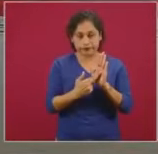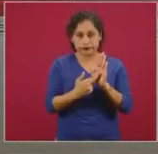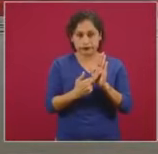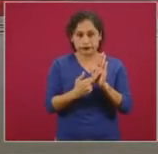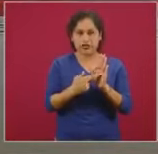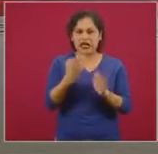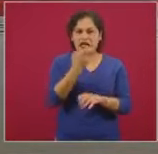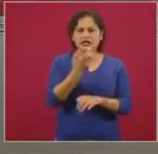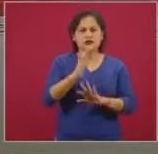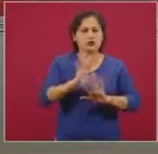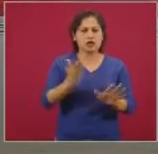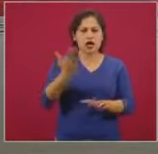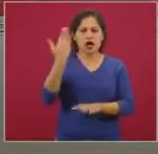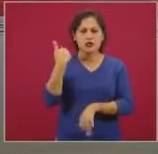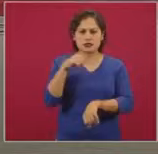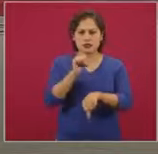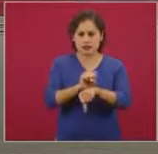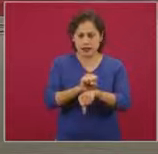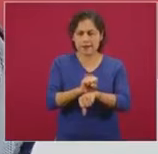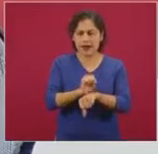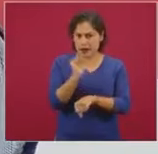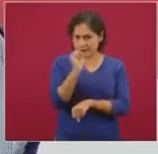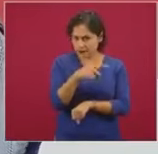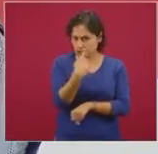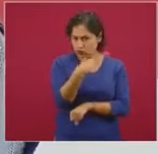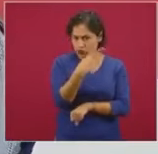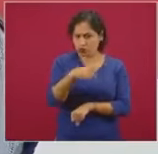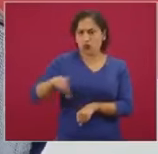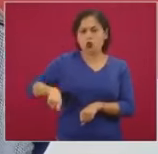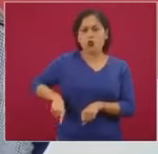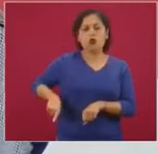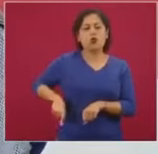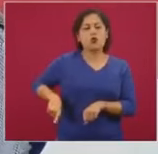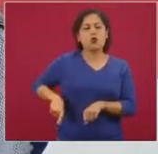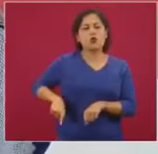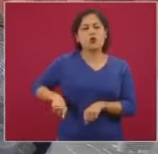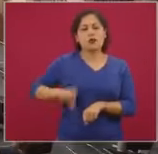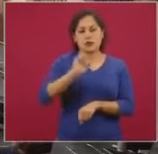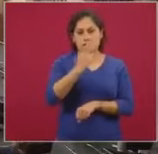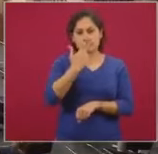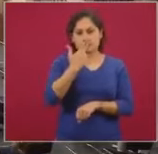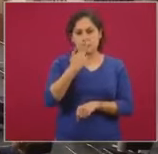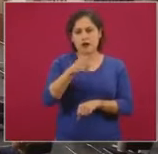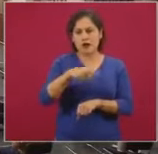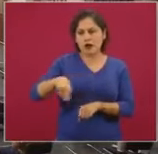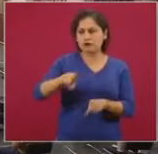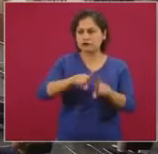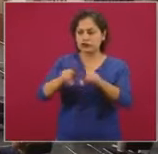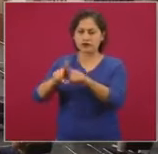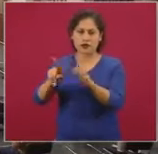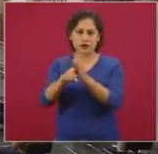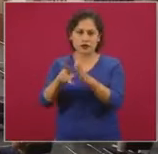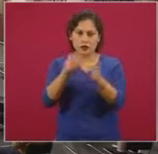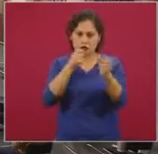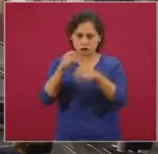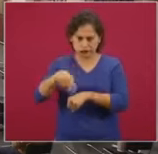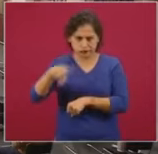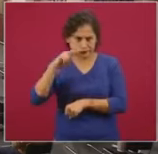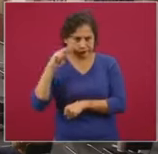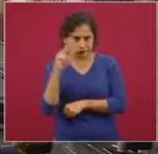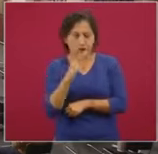desde la semana pasada el mismo gobierno de Chihuahua, en donde hemos visto en los diferentes medios de comunicación todas estas medidas que